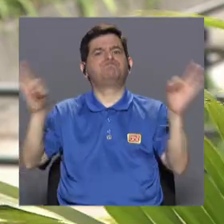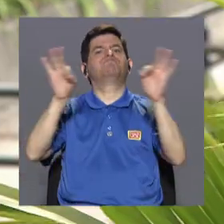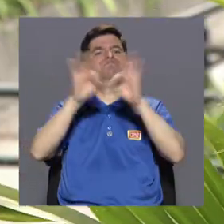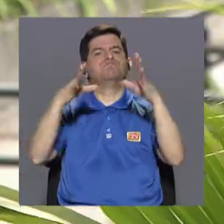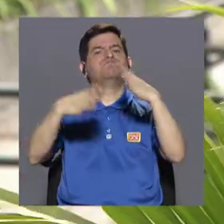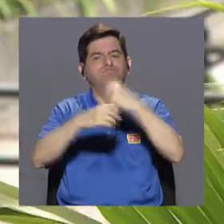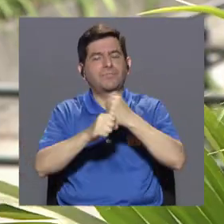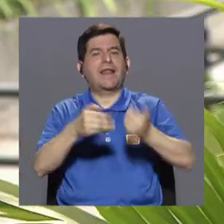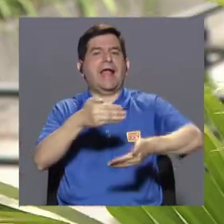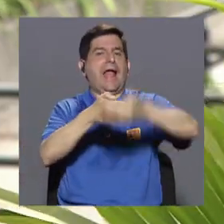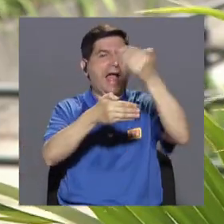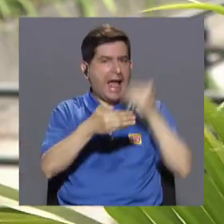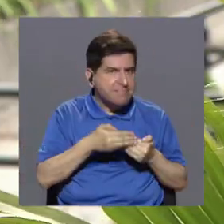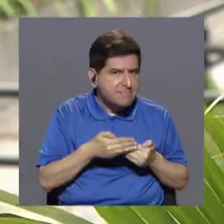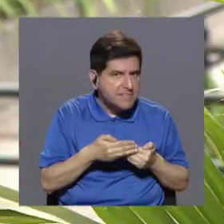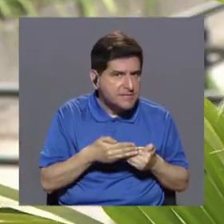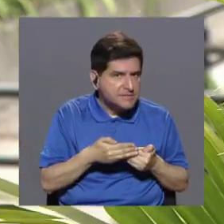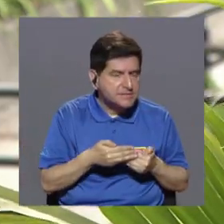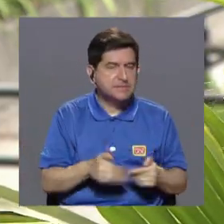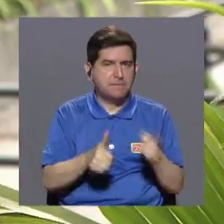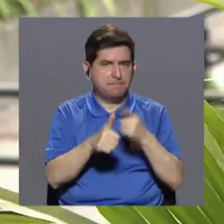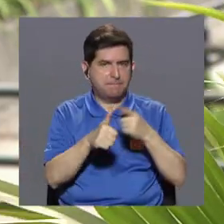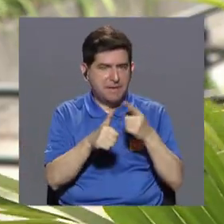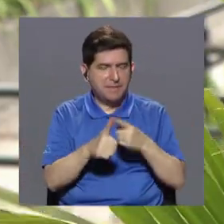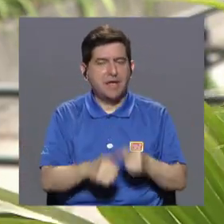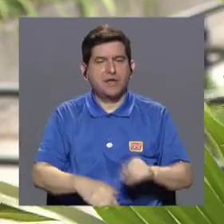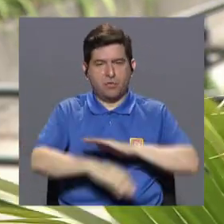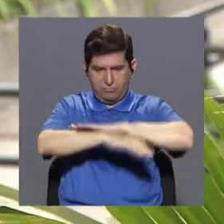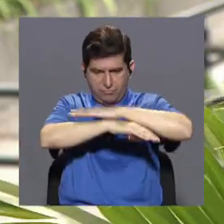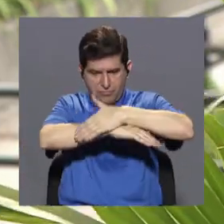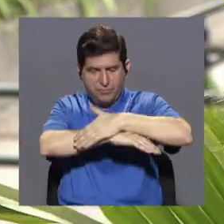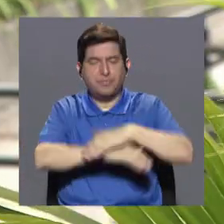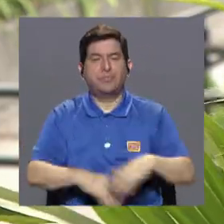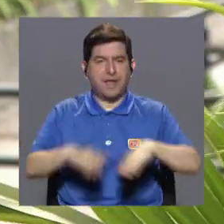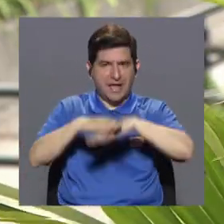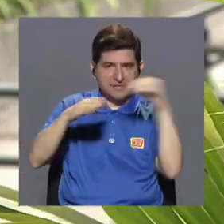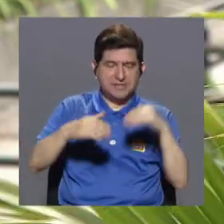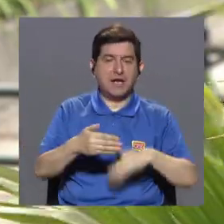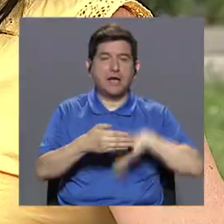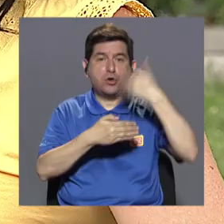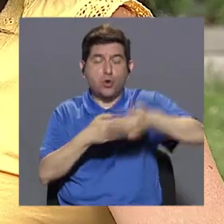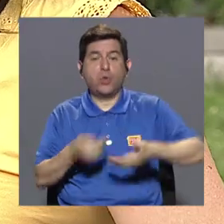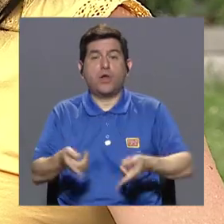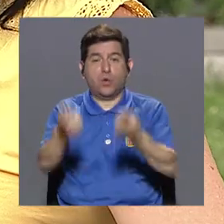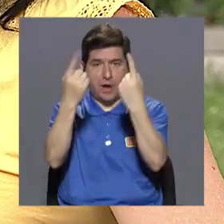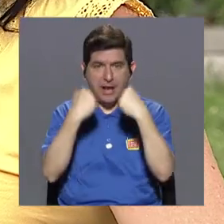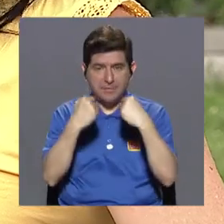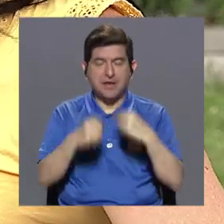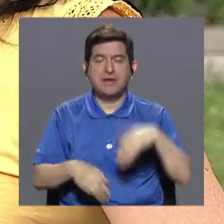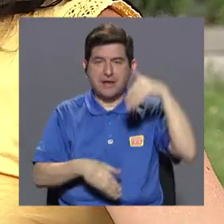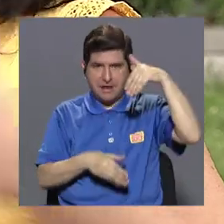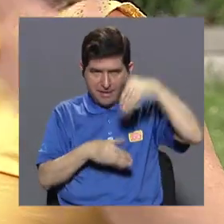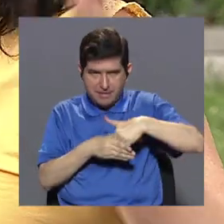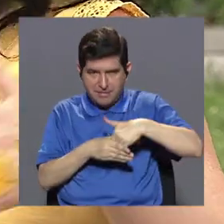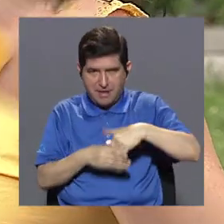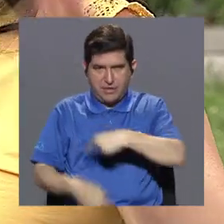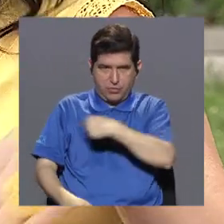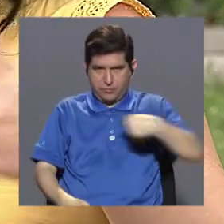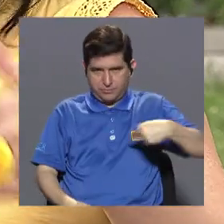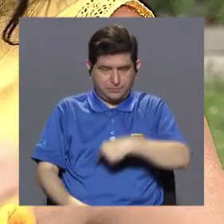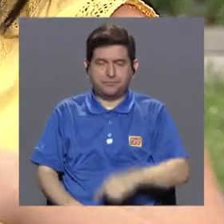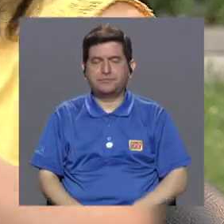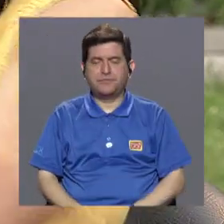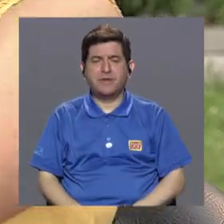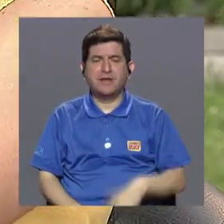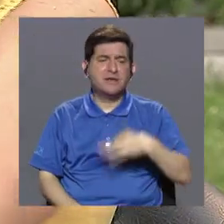antes para externos principalmente y cuando regresan para internos. Porque en el día a día me imagino que no, si todos los días los lleva a